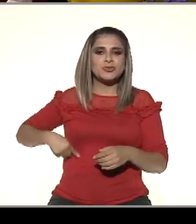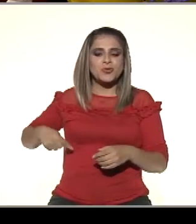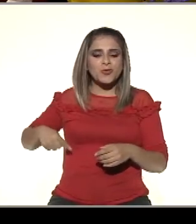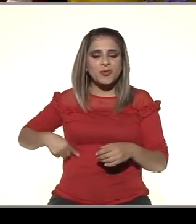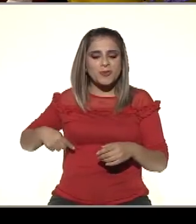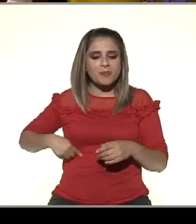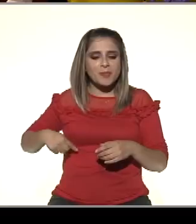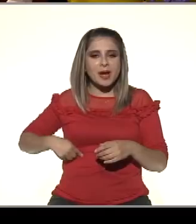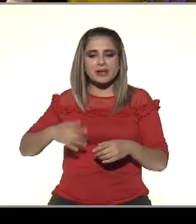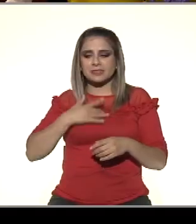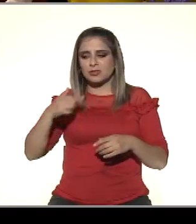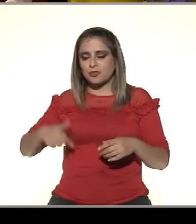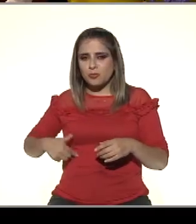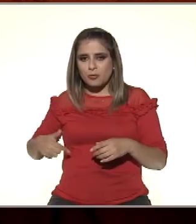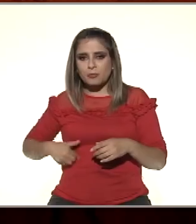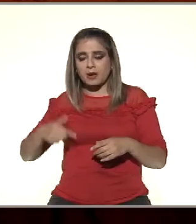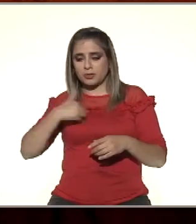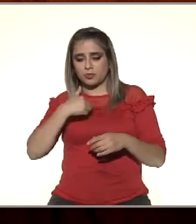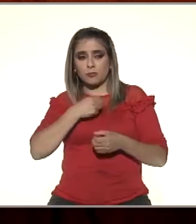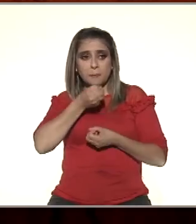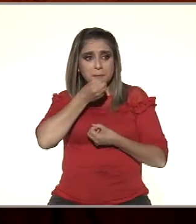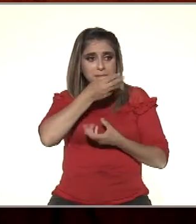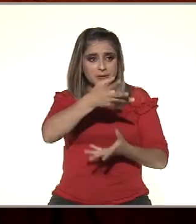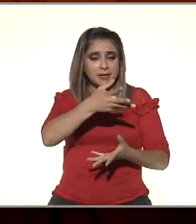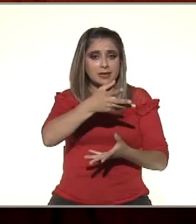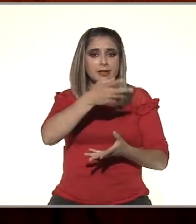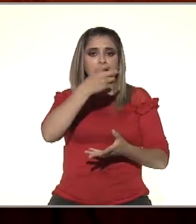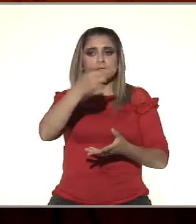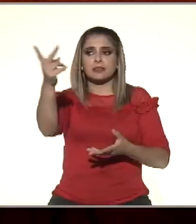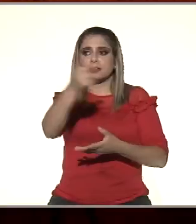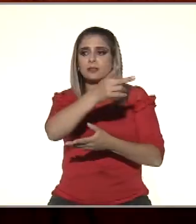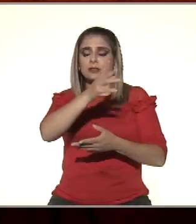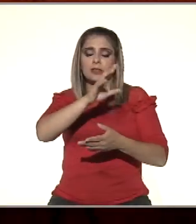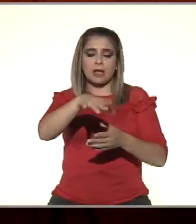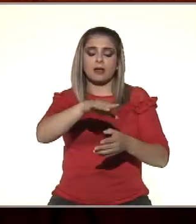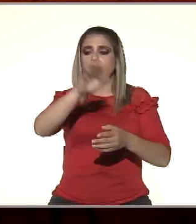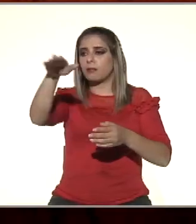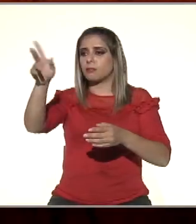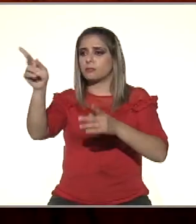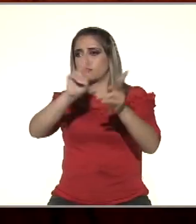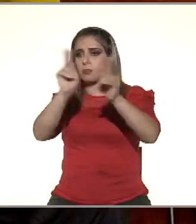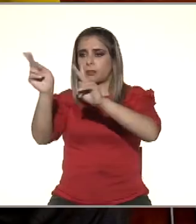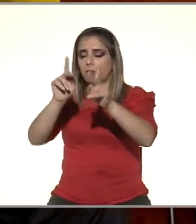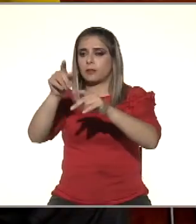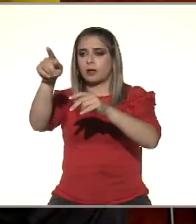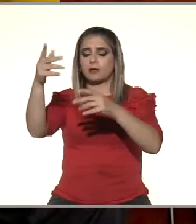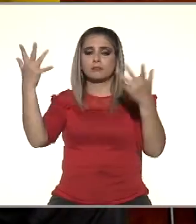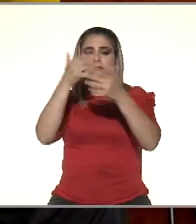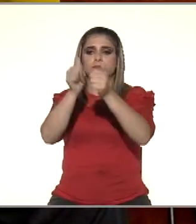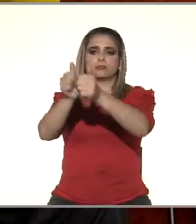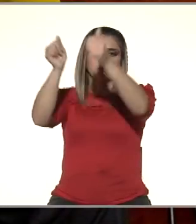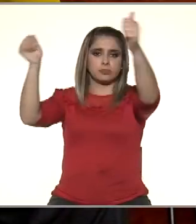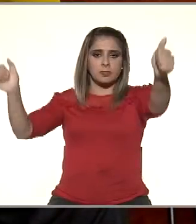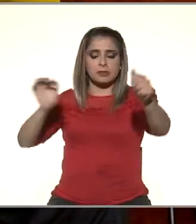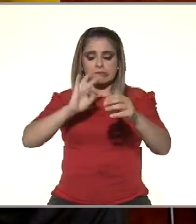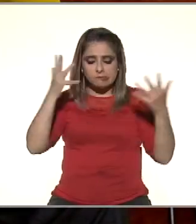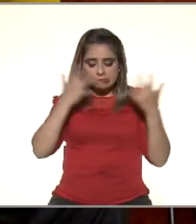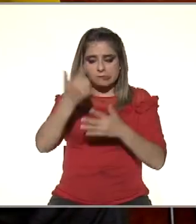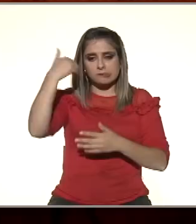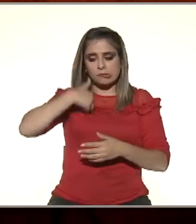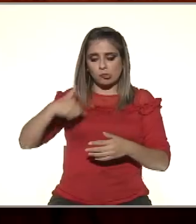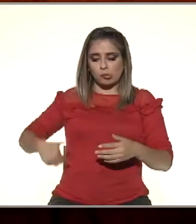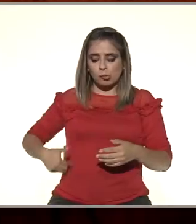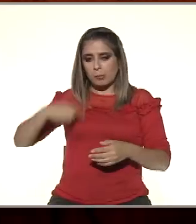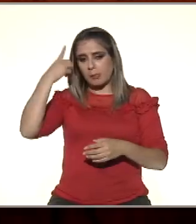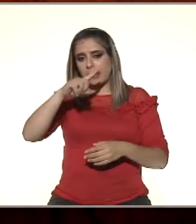que por su culpa o por abrir el secreto, entonces se rompió el matrimonio. No es su culpa, ¿no? A lo mejor ella ya lo dijo, a lo mejor no tuvo como